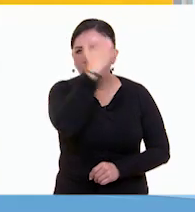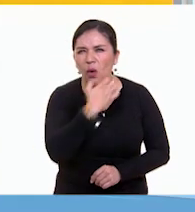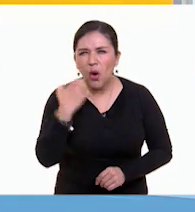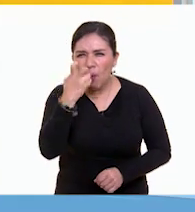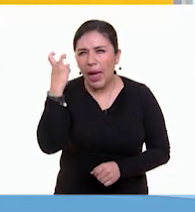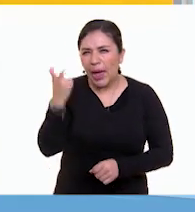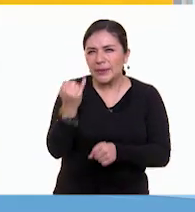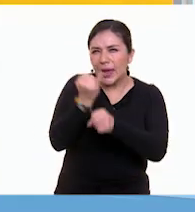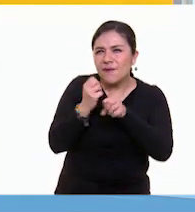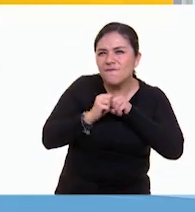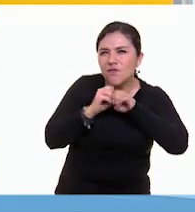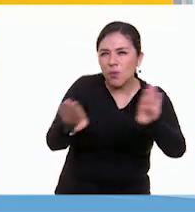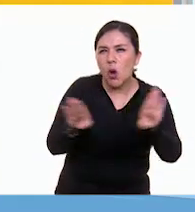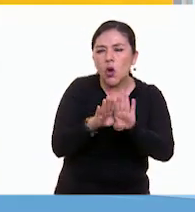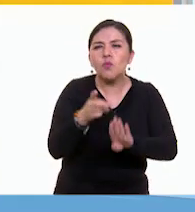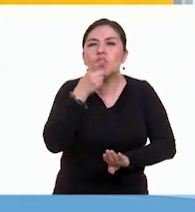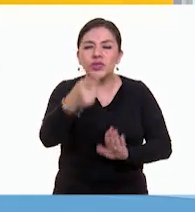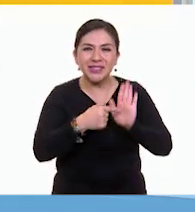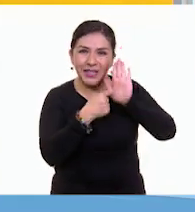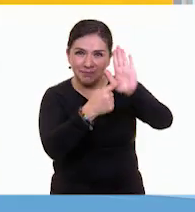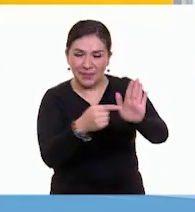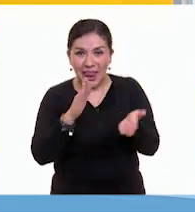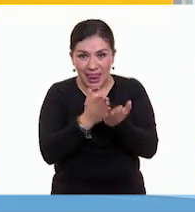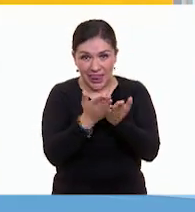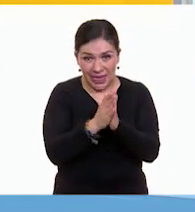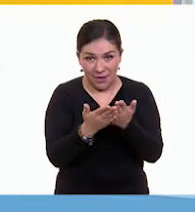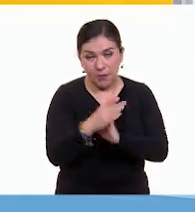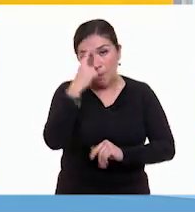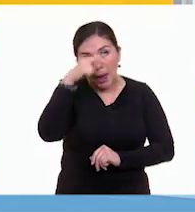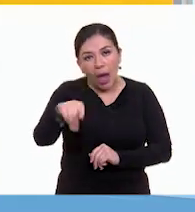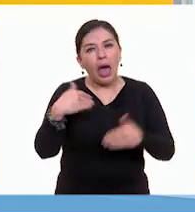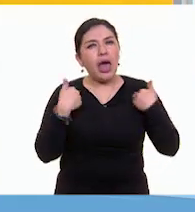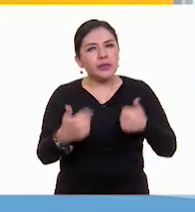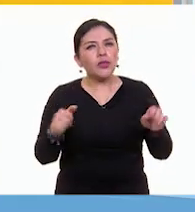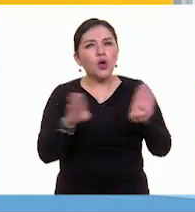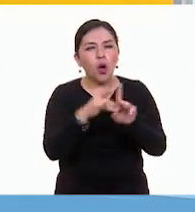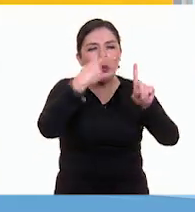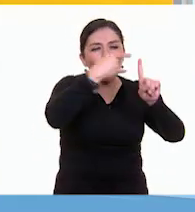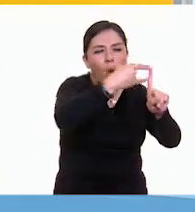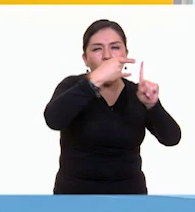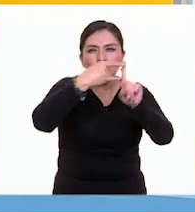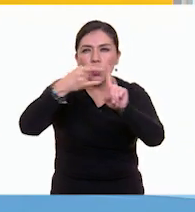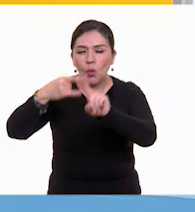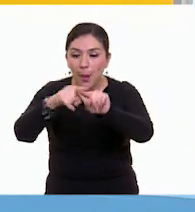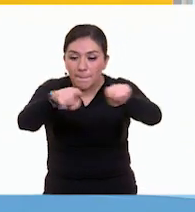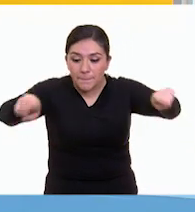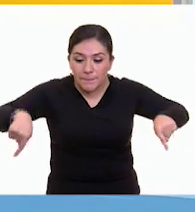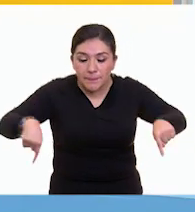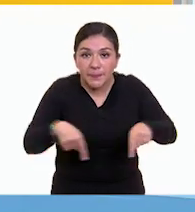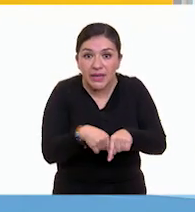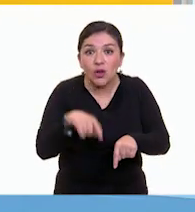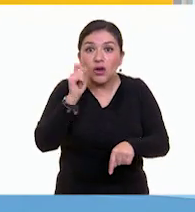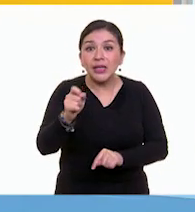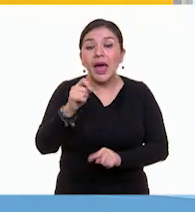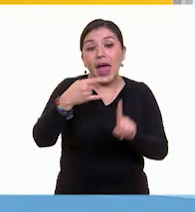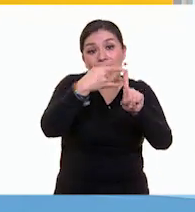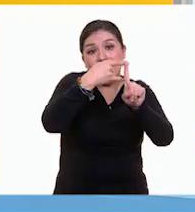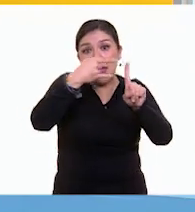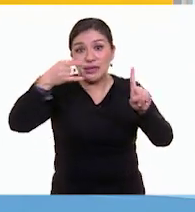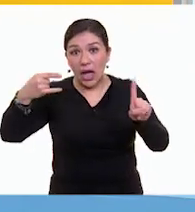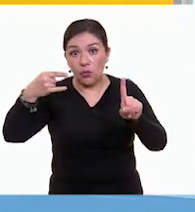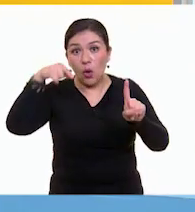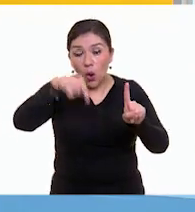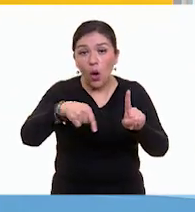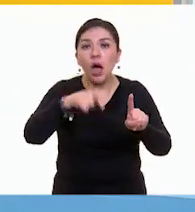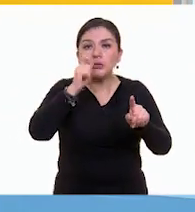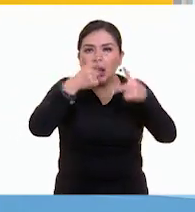la información que nos brinda el problema para cubrir con losetas un piso de forma rectangular que